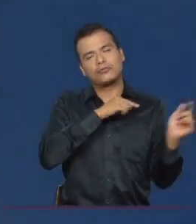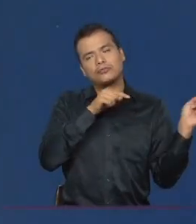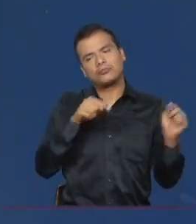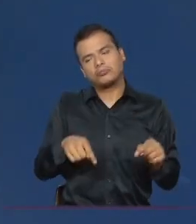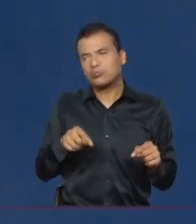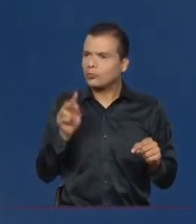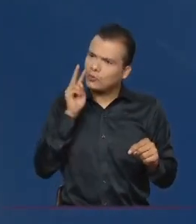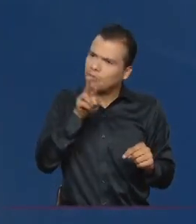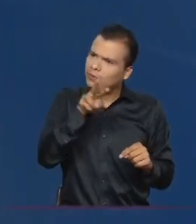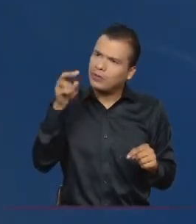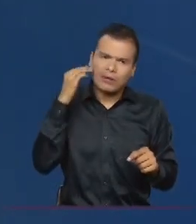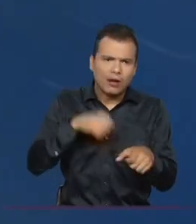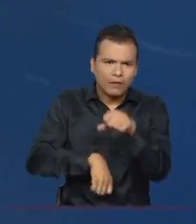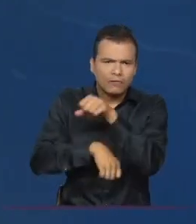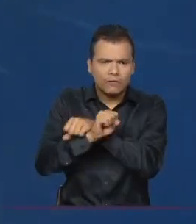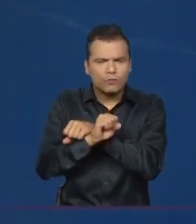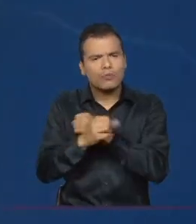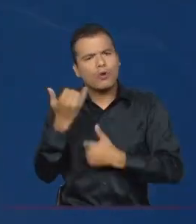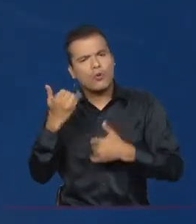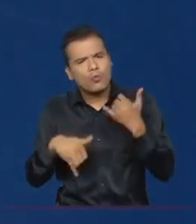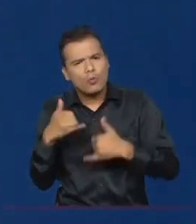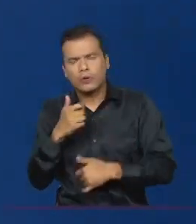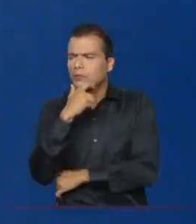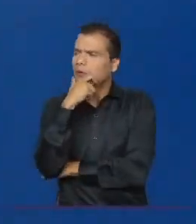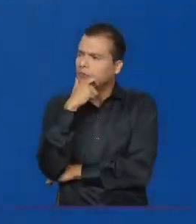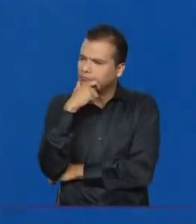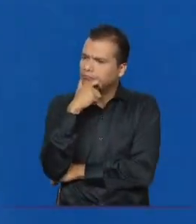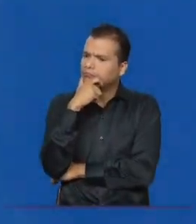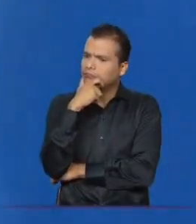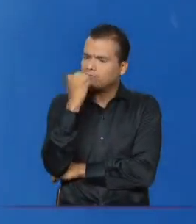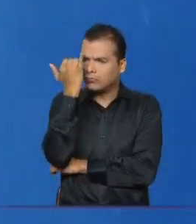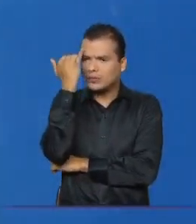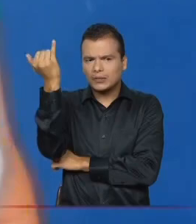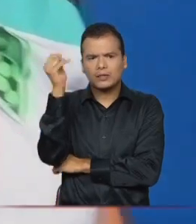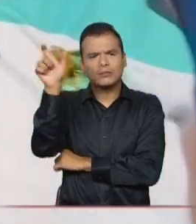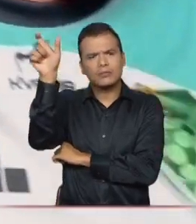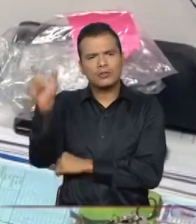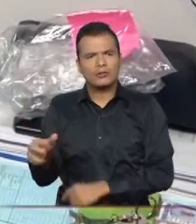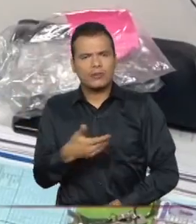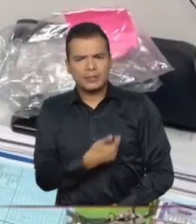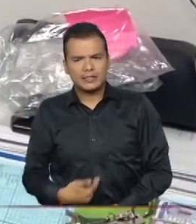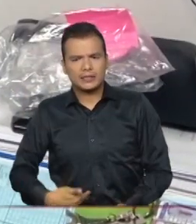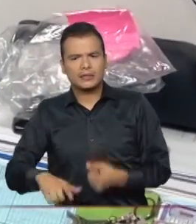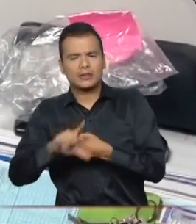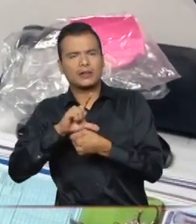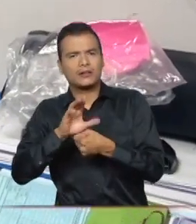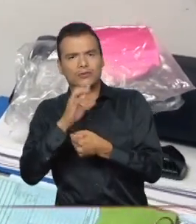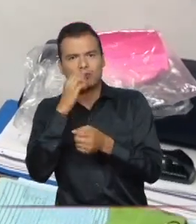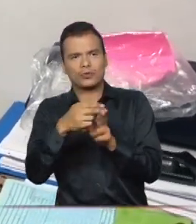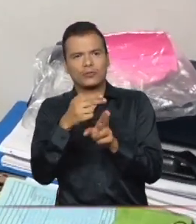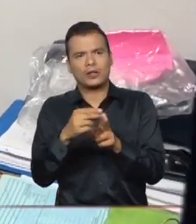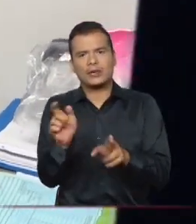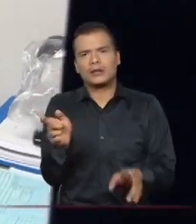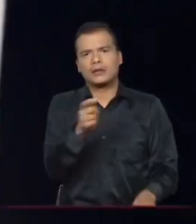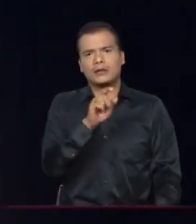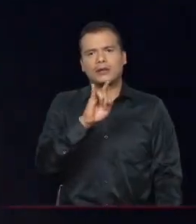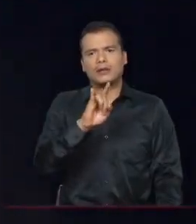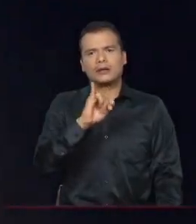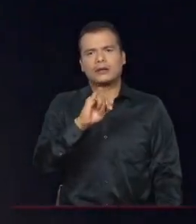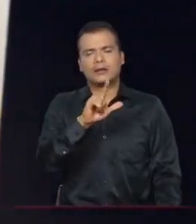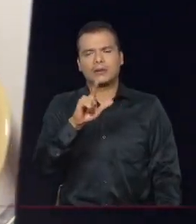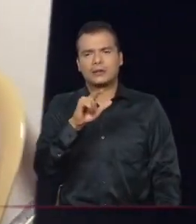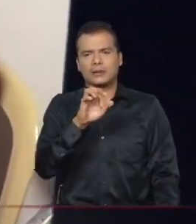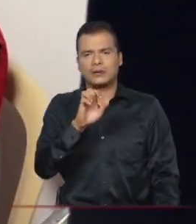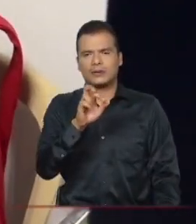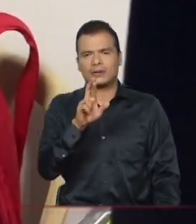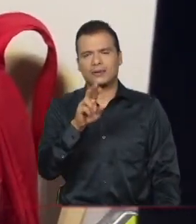fútbol. Entonces se me ocurrió la famosa idea de hablar con el presidente de la liga, señor Guillermo Sardi Zamorano, en